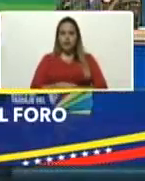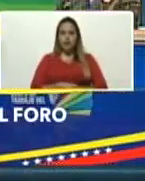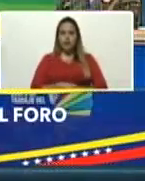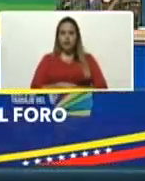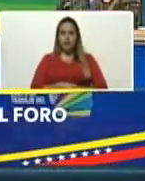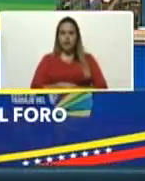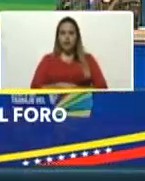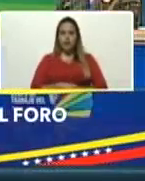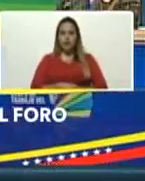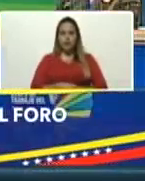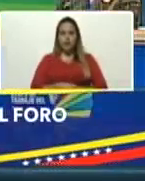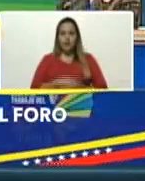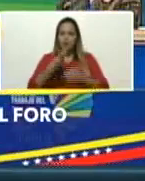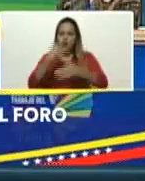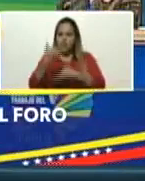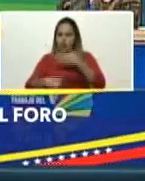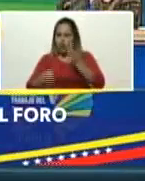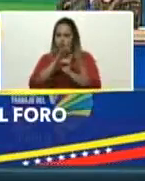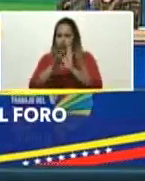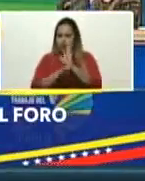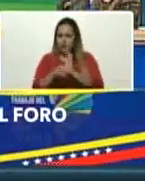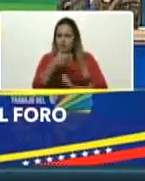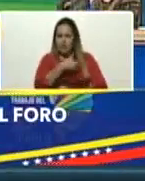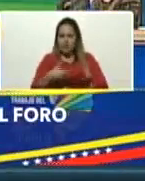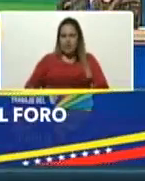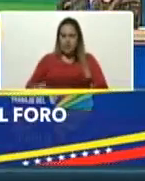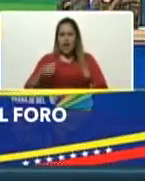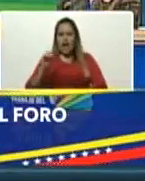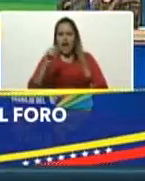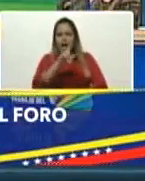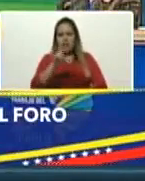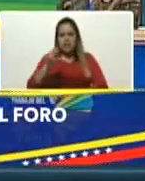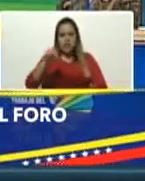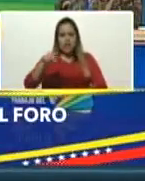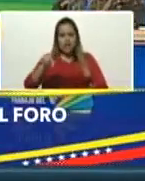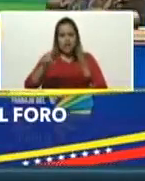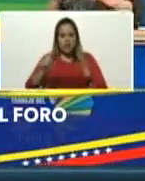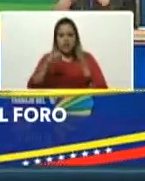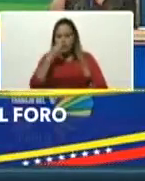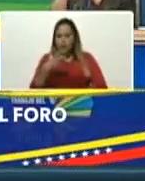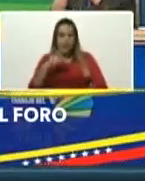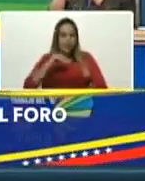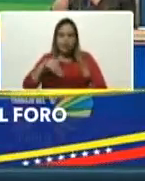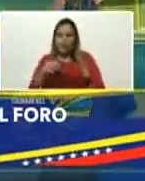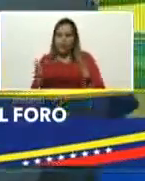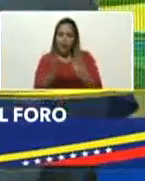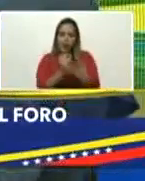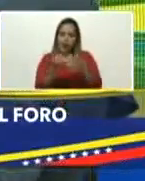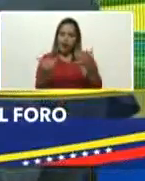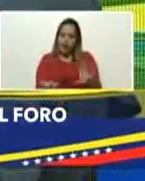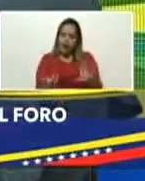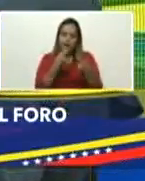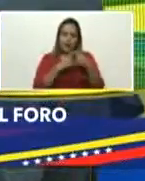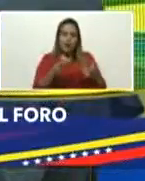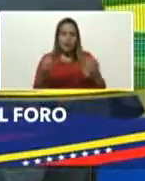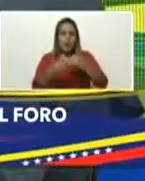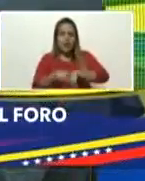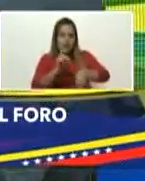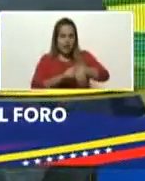Un proyecto de constitución del presidente Salvador Allende. ¡Qué belleza, vale! No se logró por ahora, pero vendrán mejores